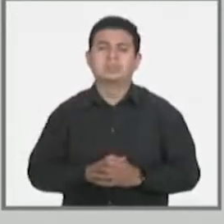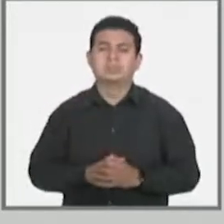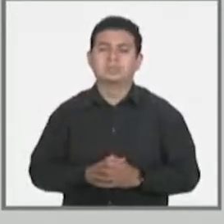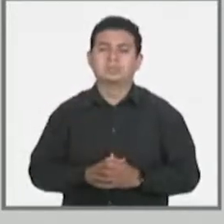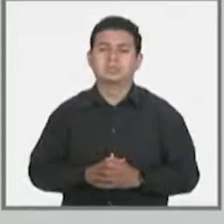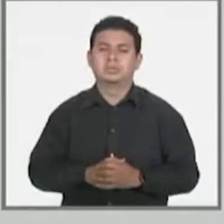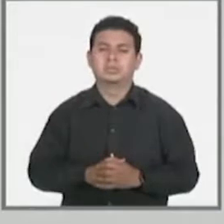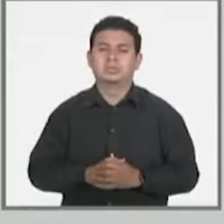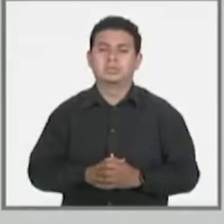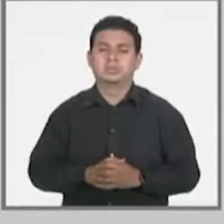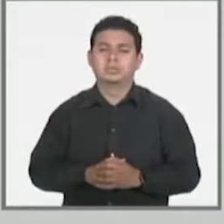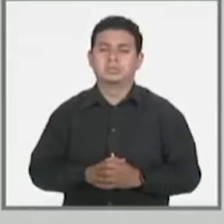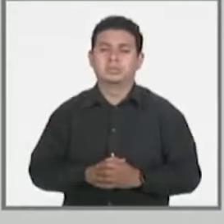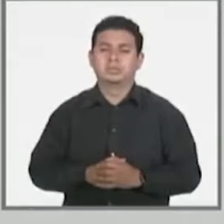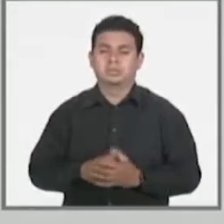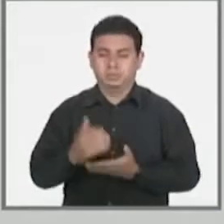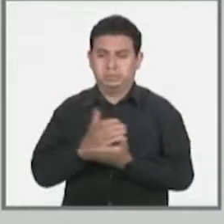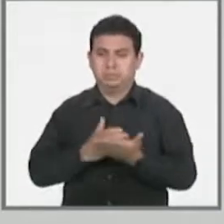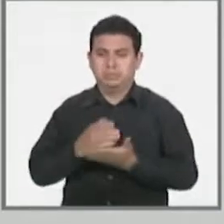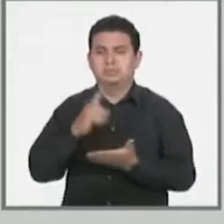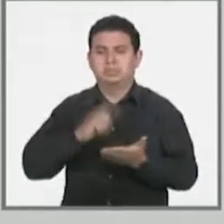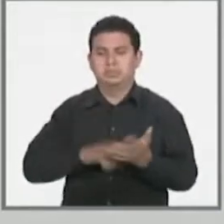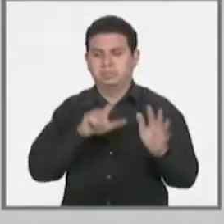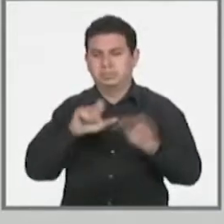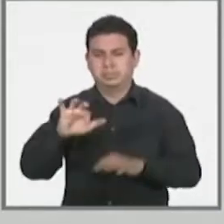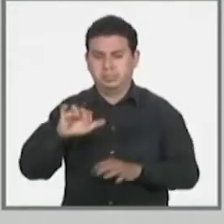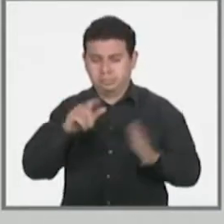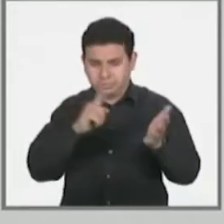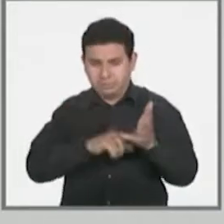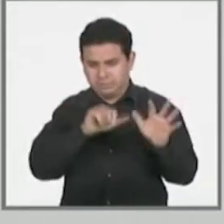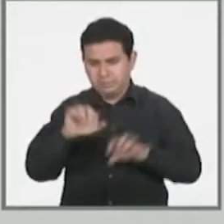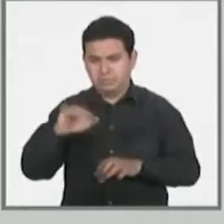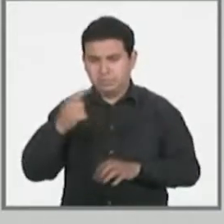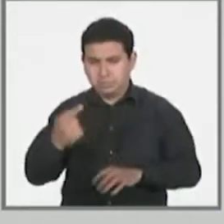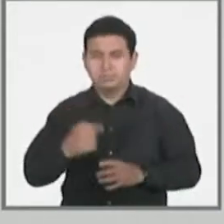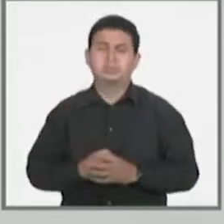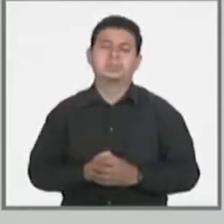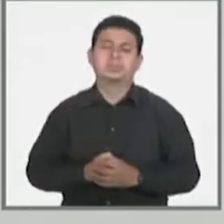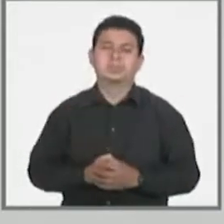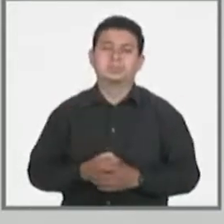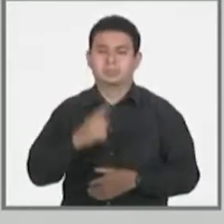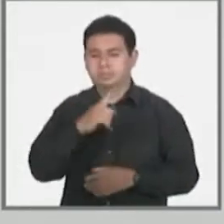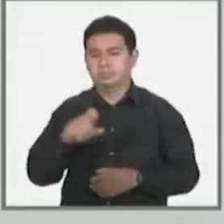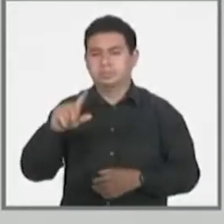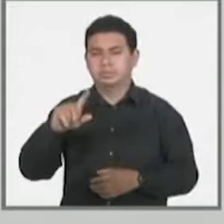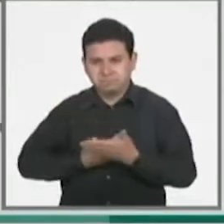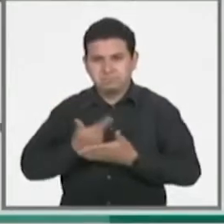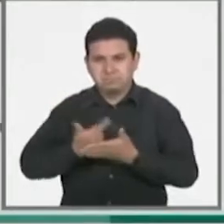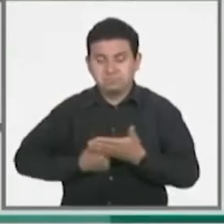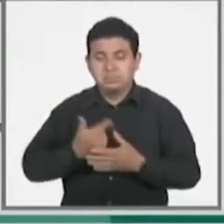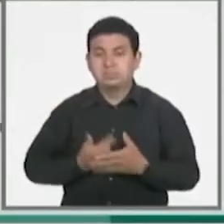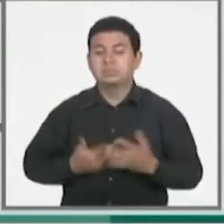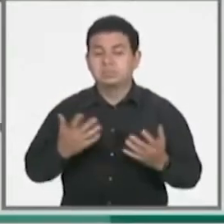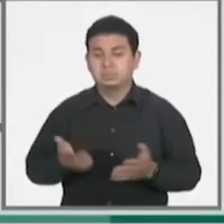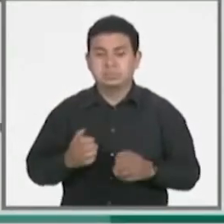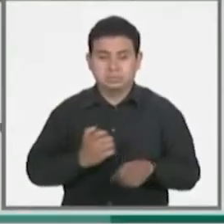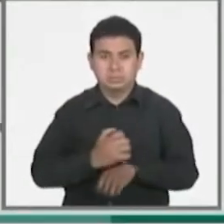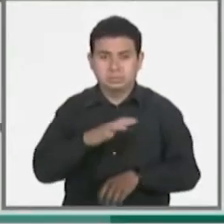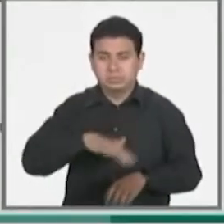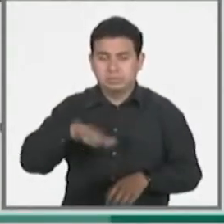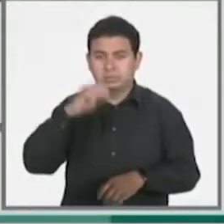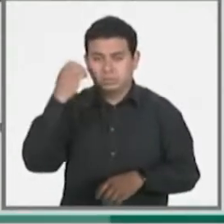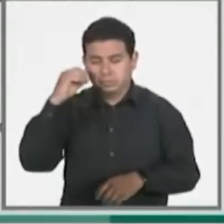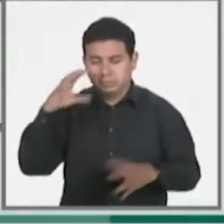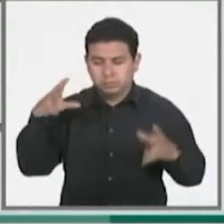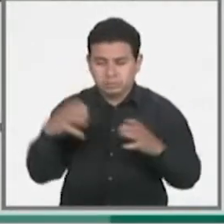847 se han recuperado y se contabilizan 10 decesos que suman 1995 defunciones en el panorama estatal tenemos